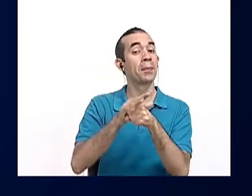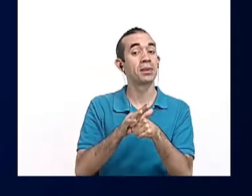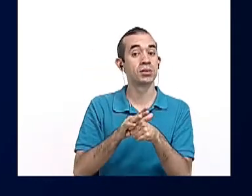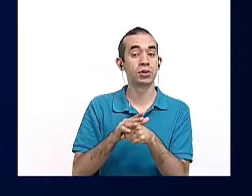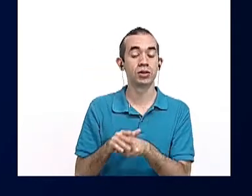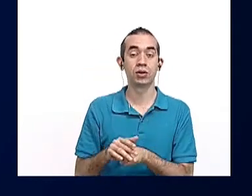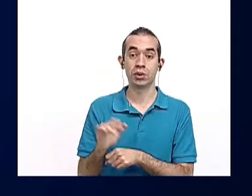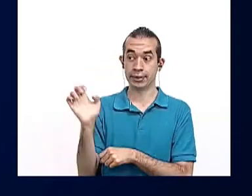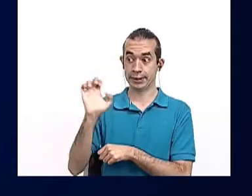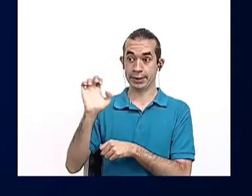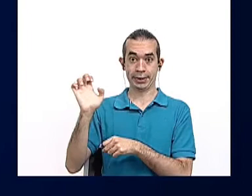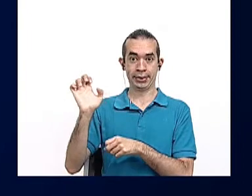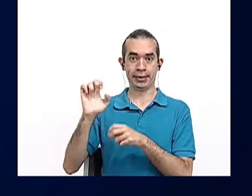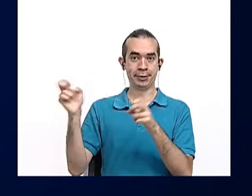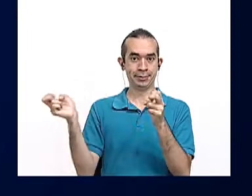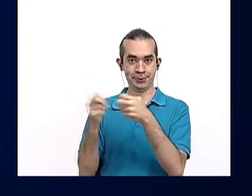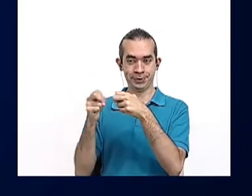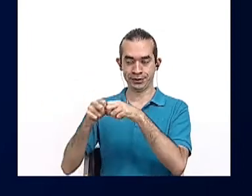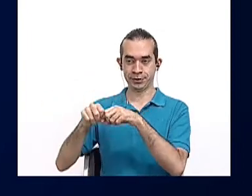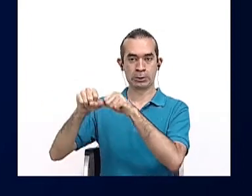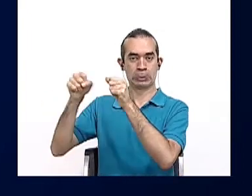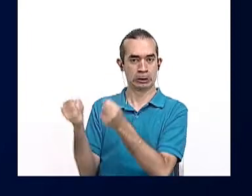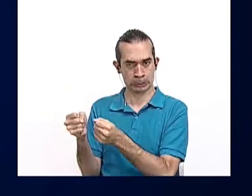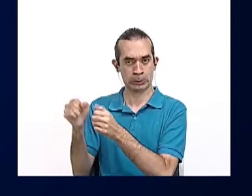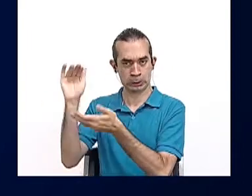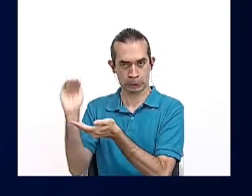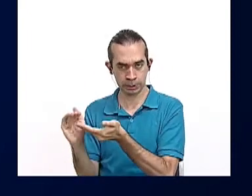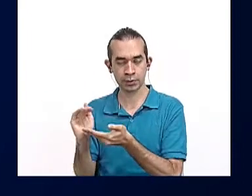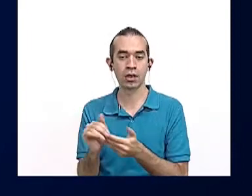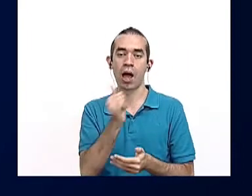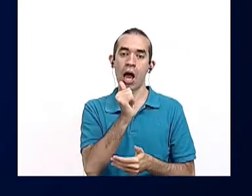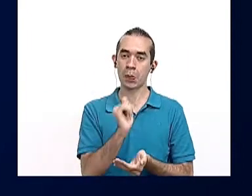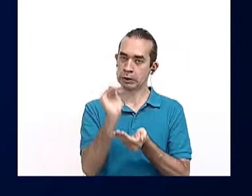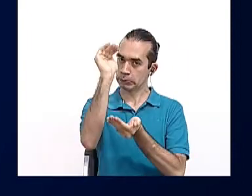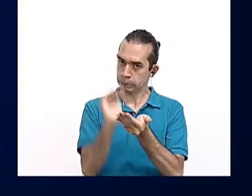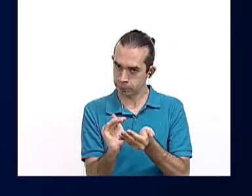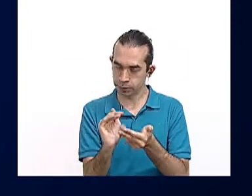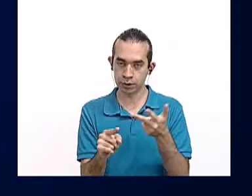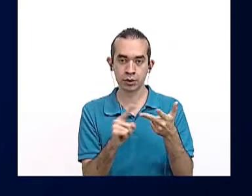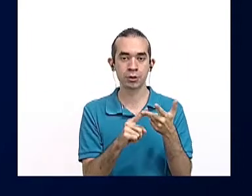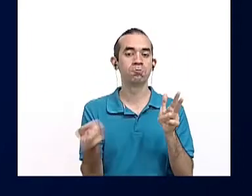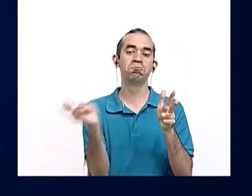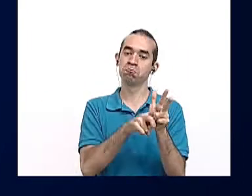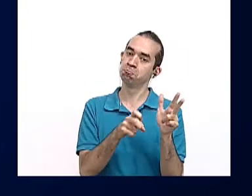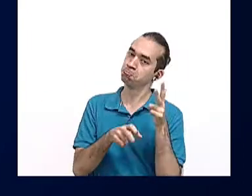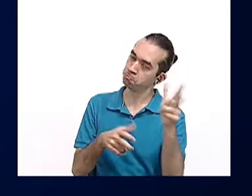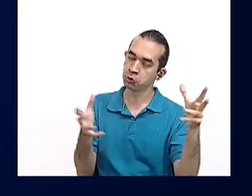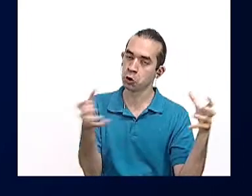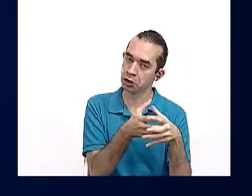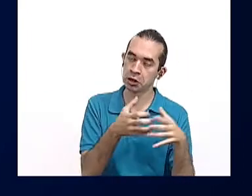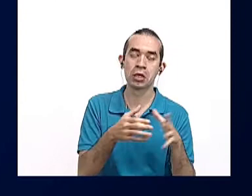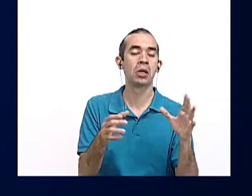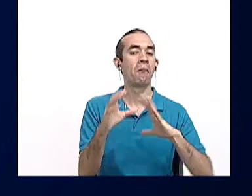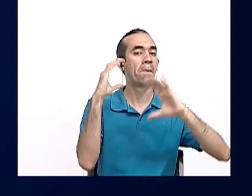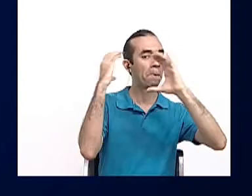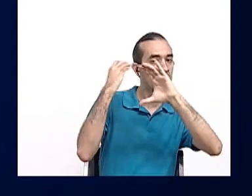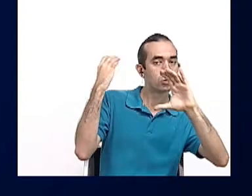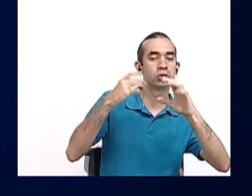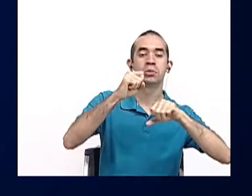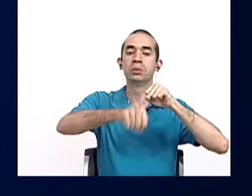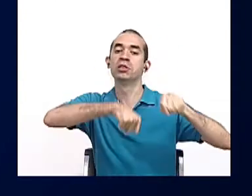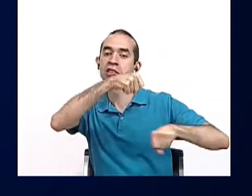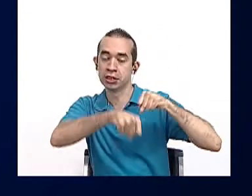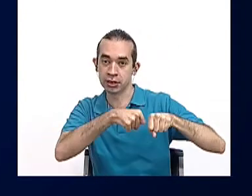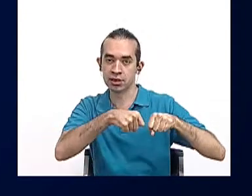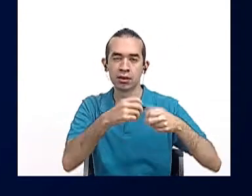energía, de ahorrar agua, ¿qué más? De utilizar el transporte colectivo, la bicicleta. Ajá, muy